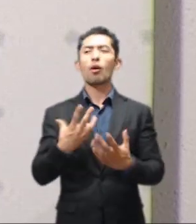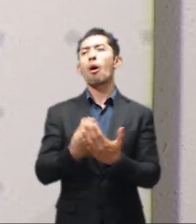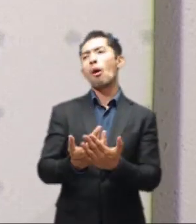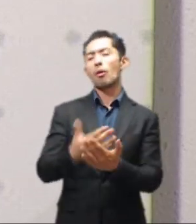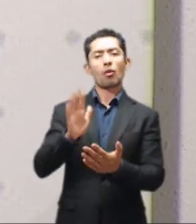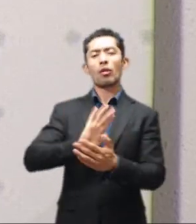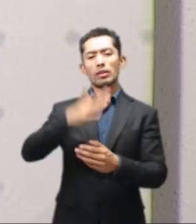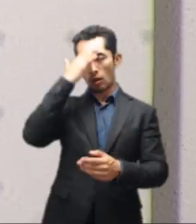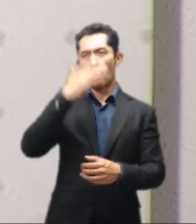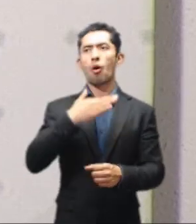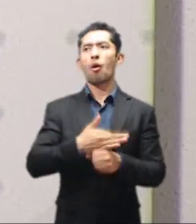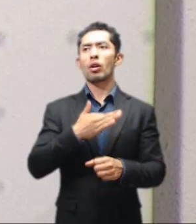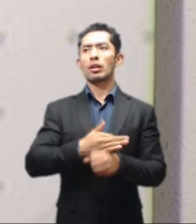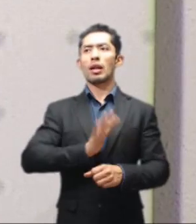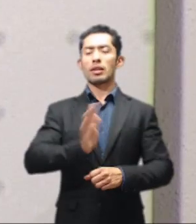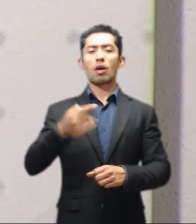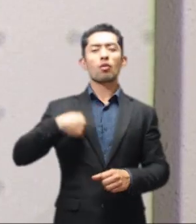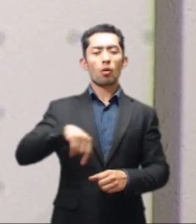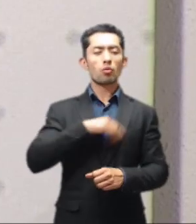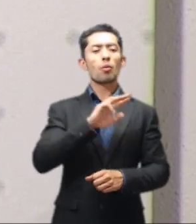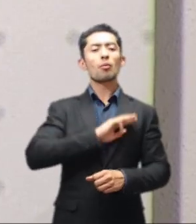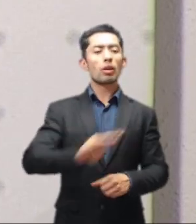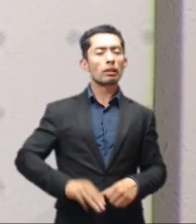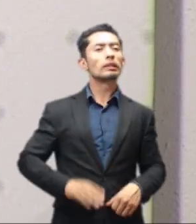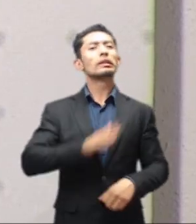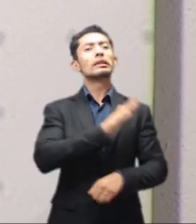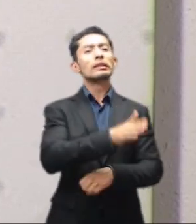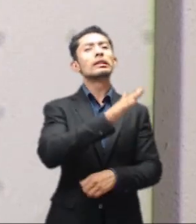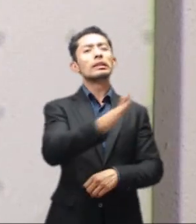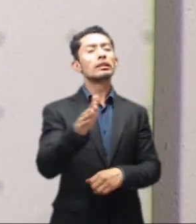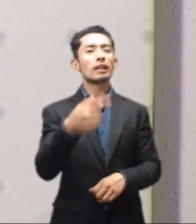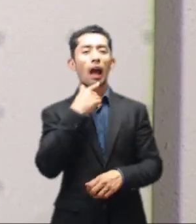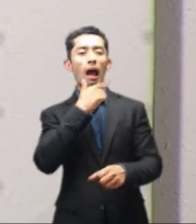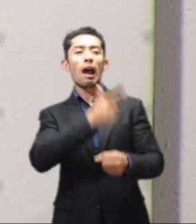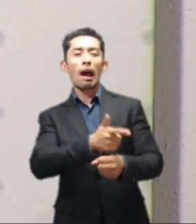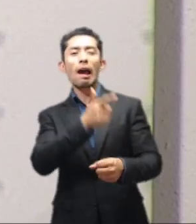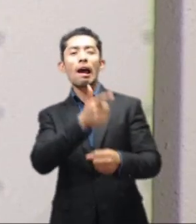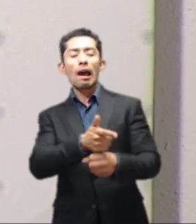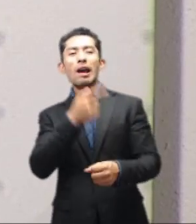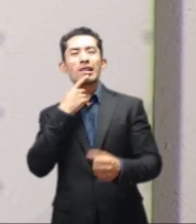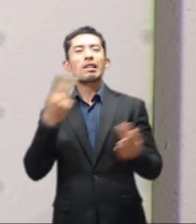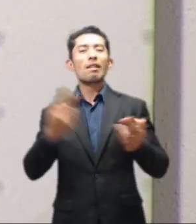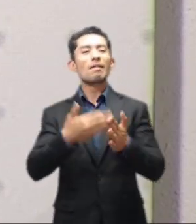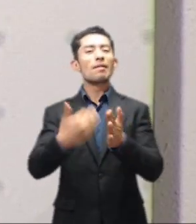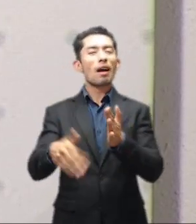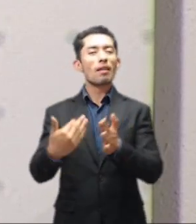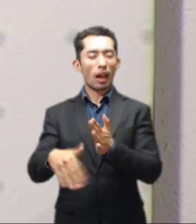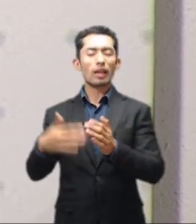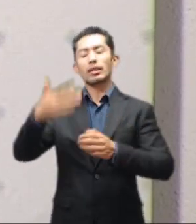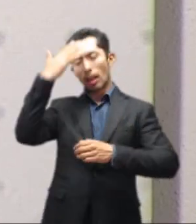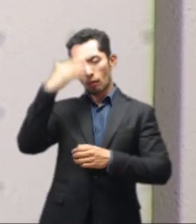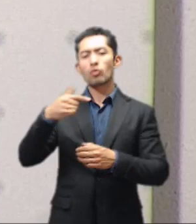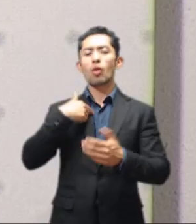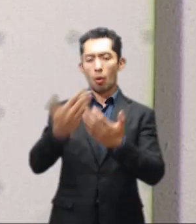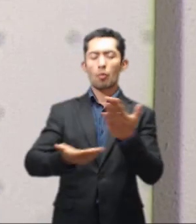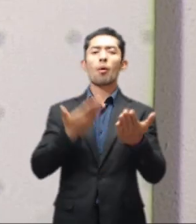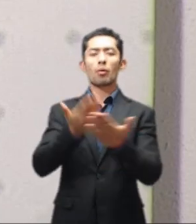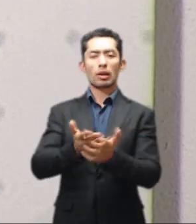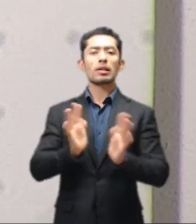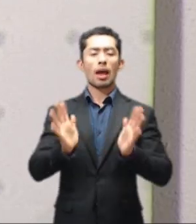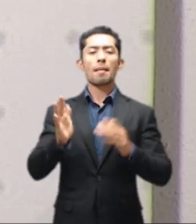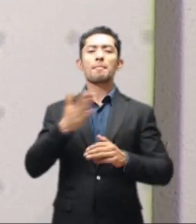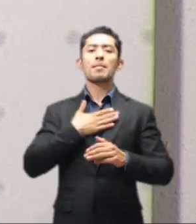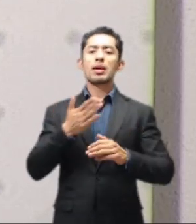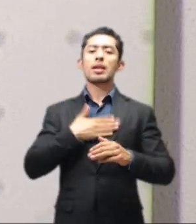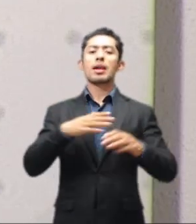desde ahorita que estamos recorriendo nuestro municipio de todas las necesidades que se estén dando y le he propuesto a mi a